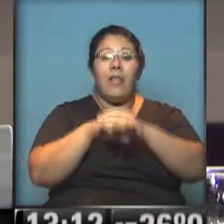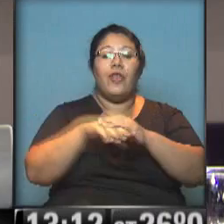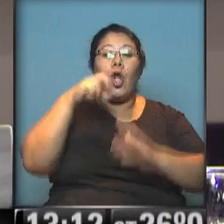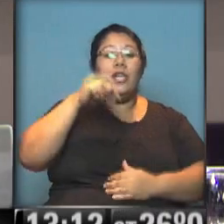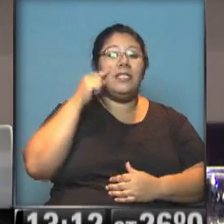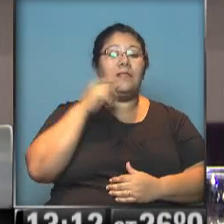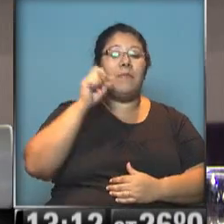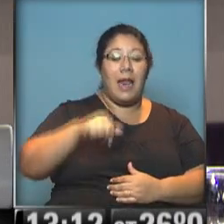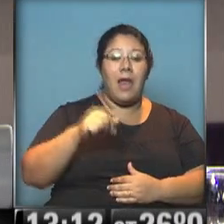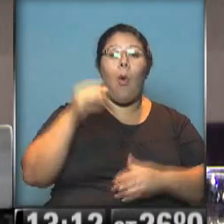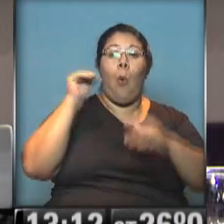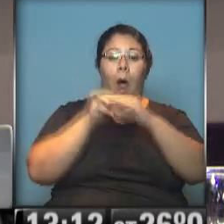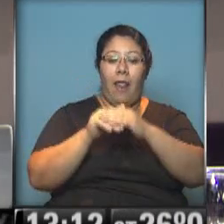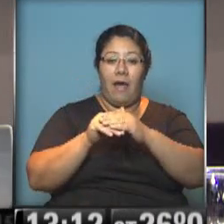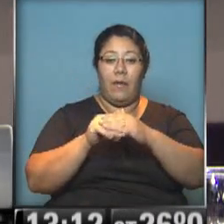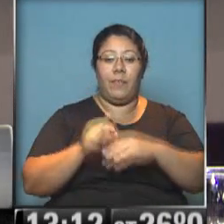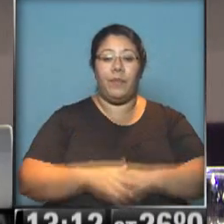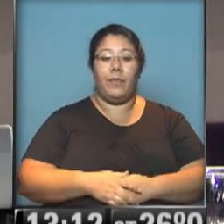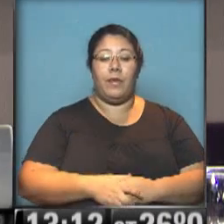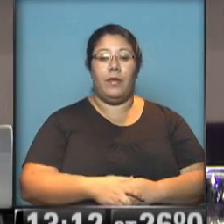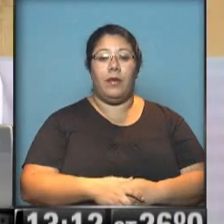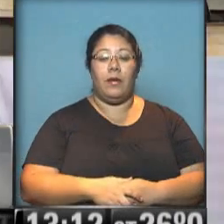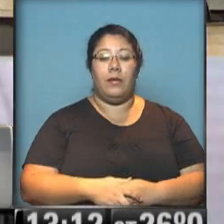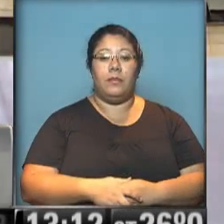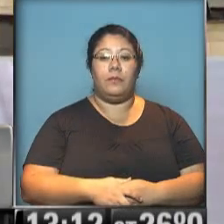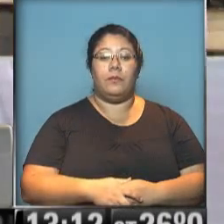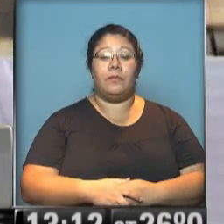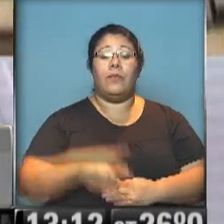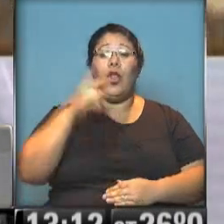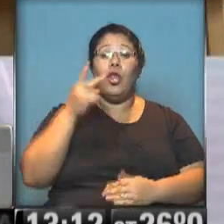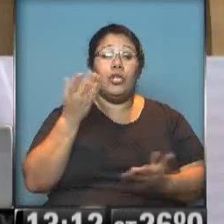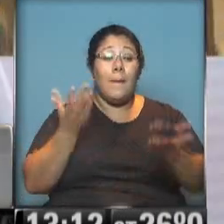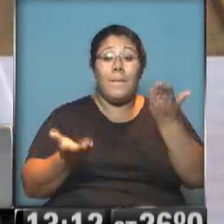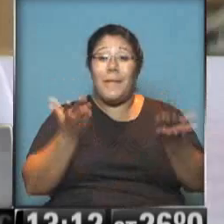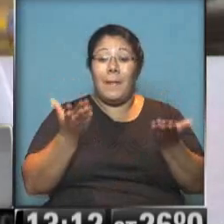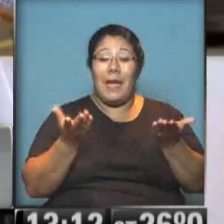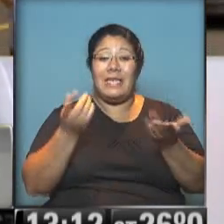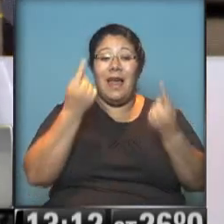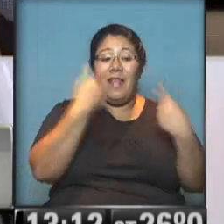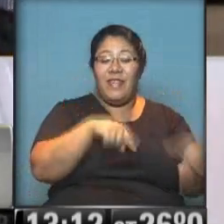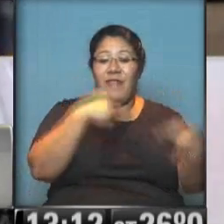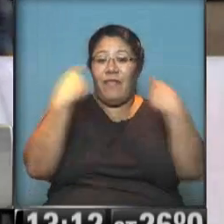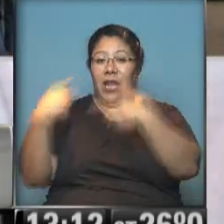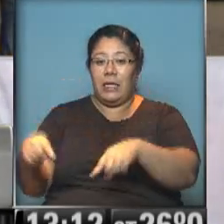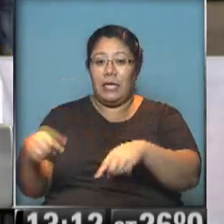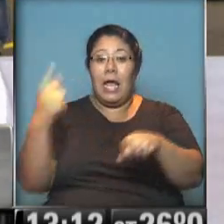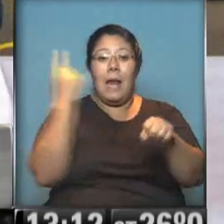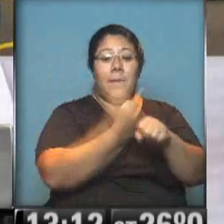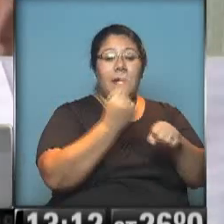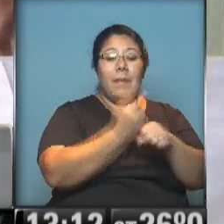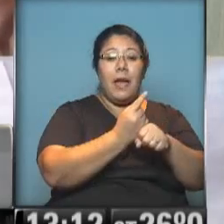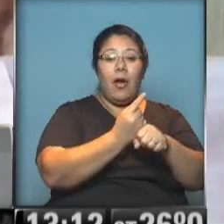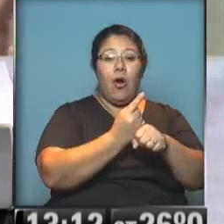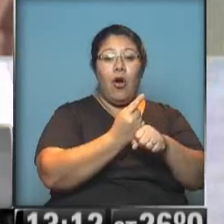son dos escritos que lo que hacen es plantear distintos escenarios un escenario era conmemorando el otro